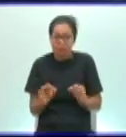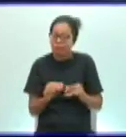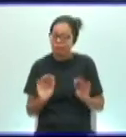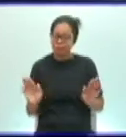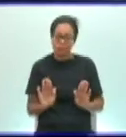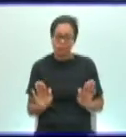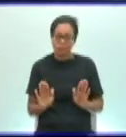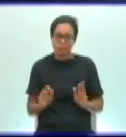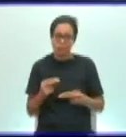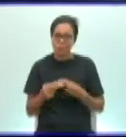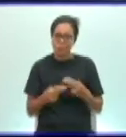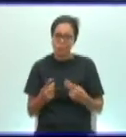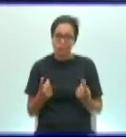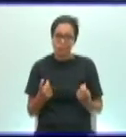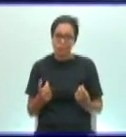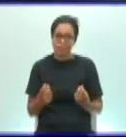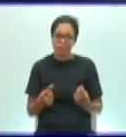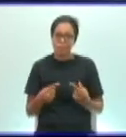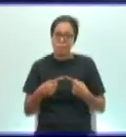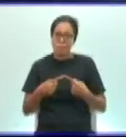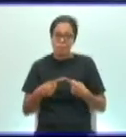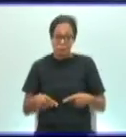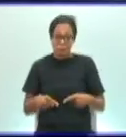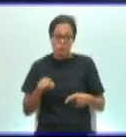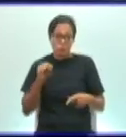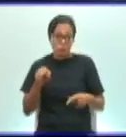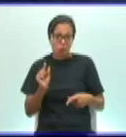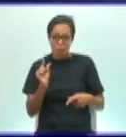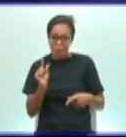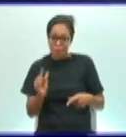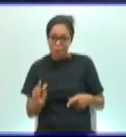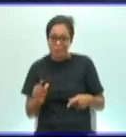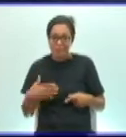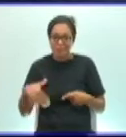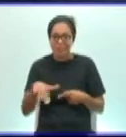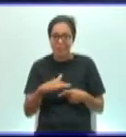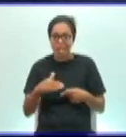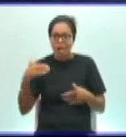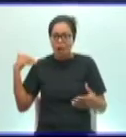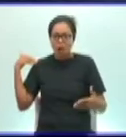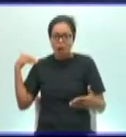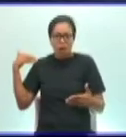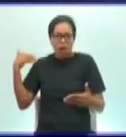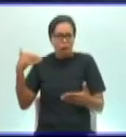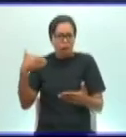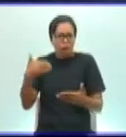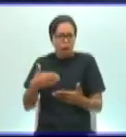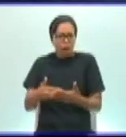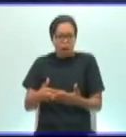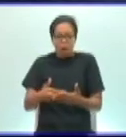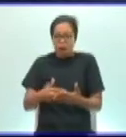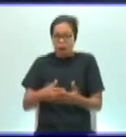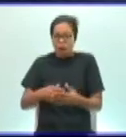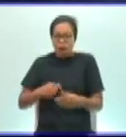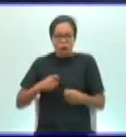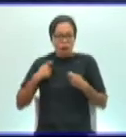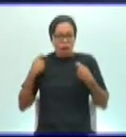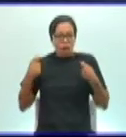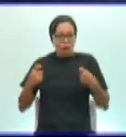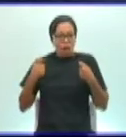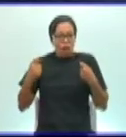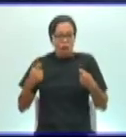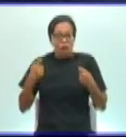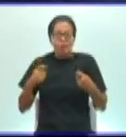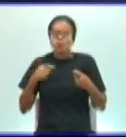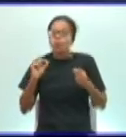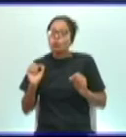largo del periodo tuvieron una actuación brillante, se convirtieron en grandes líderes, pero fueron mártires de los hechos o figuras que murieron en este